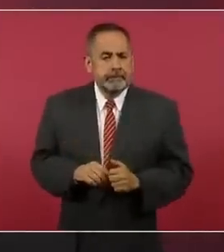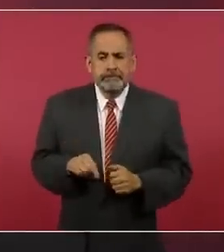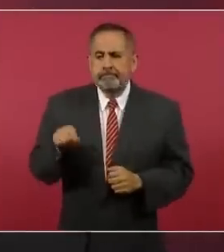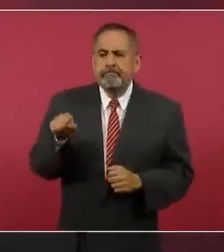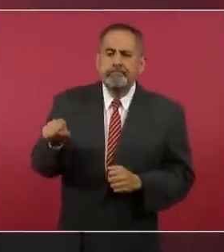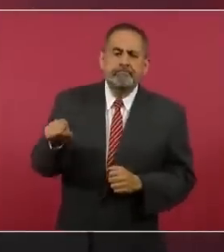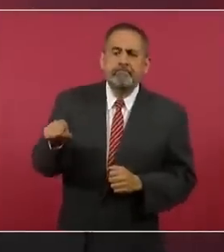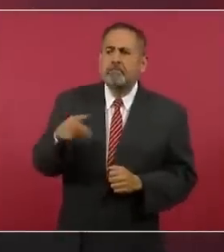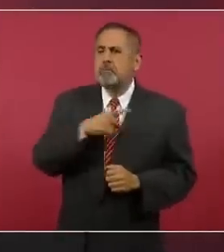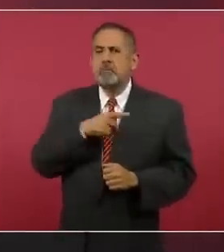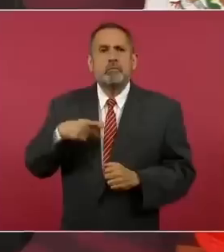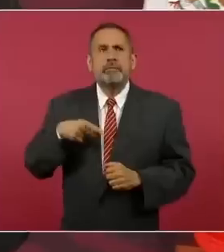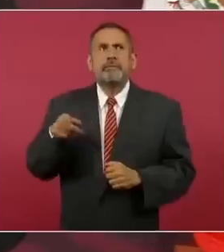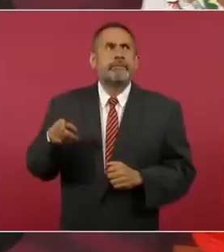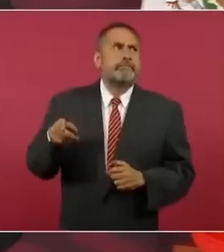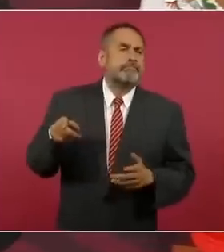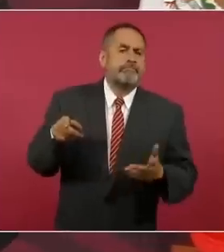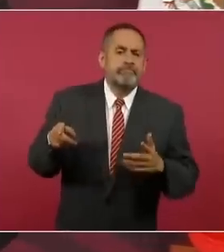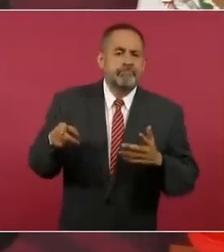burocratice